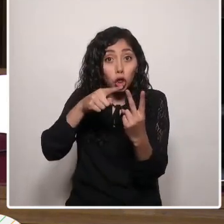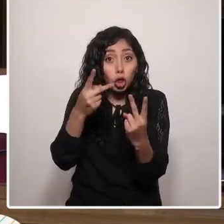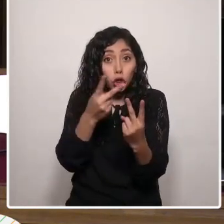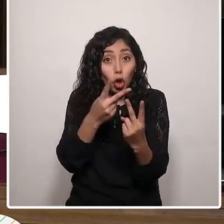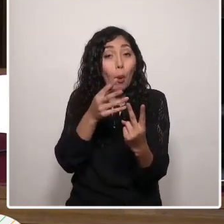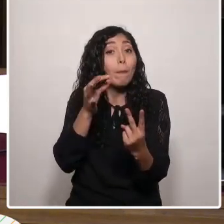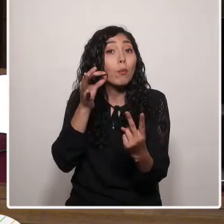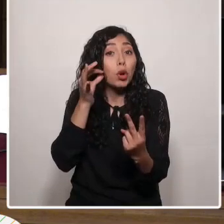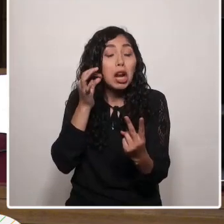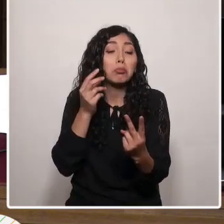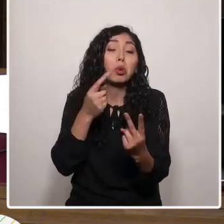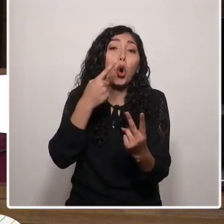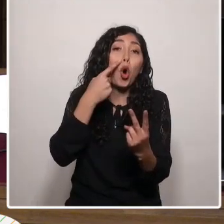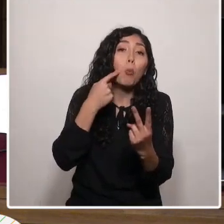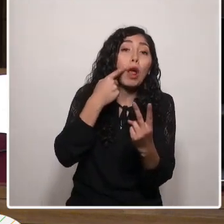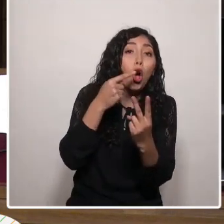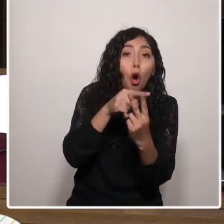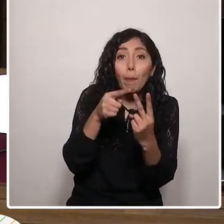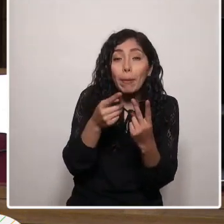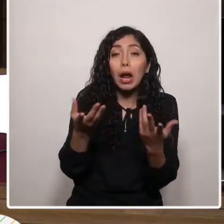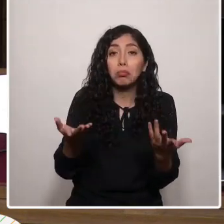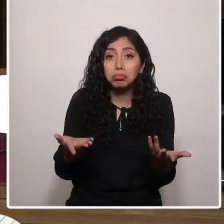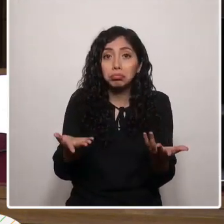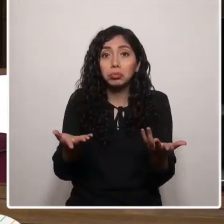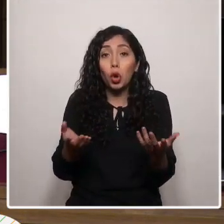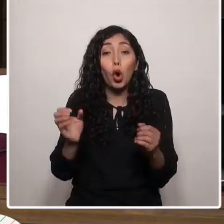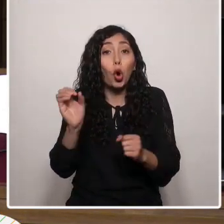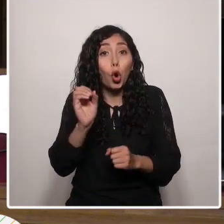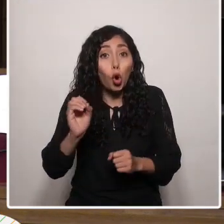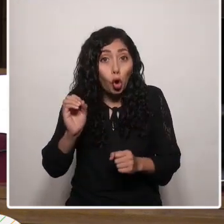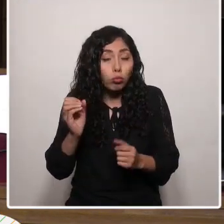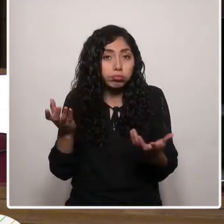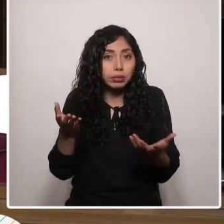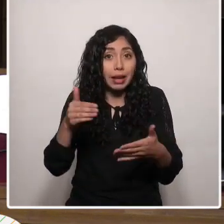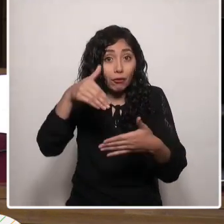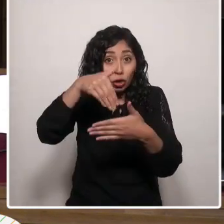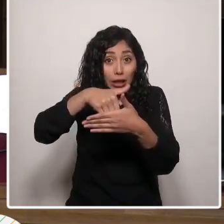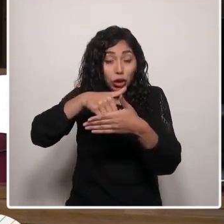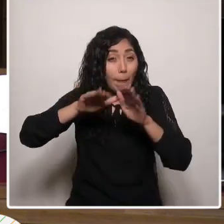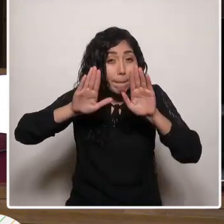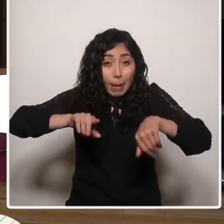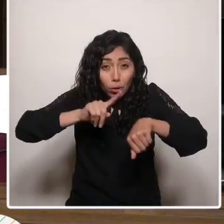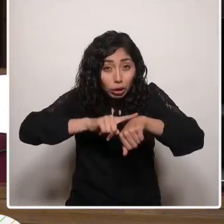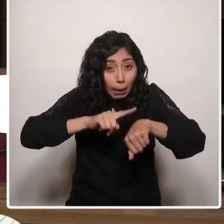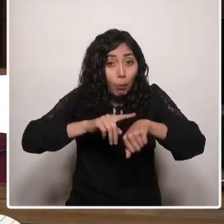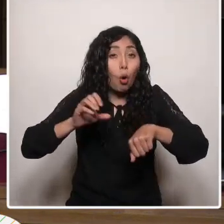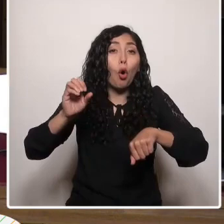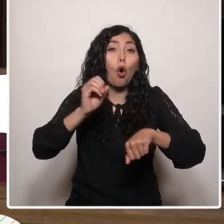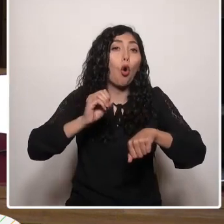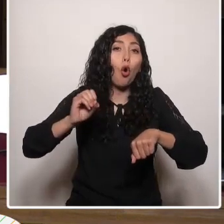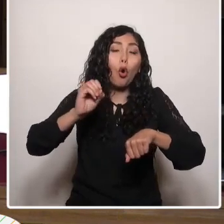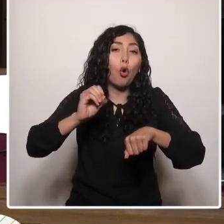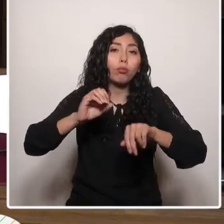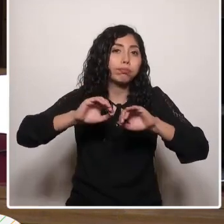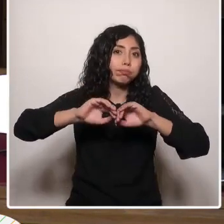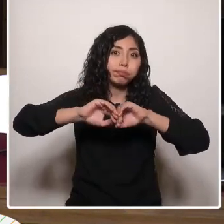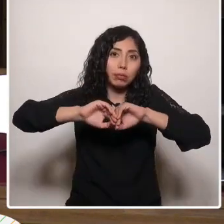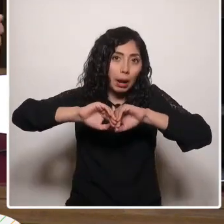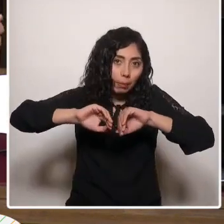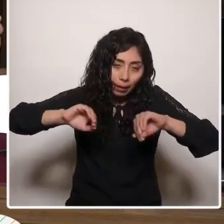hombres y si la elección se hará simultáneamente por 2